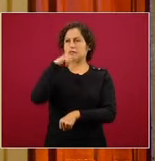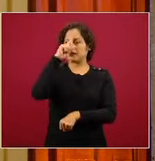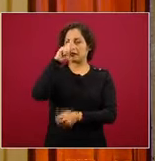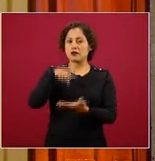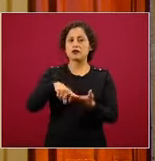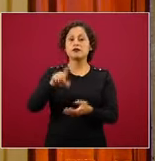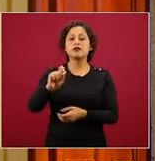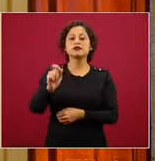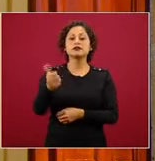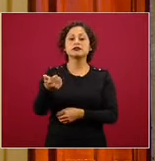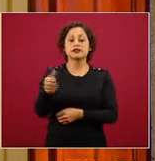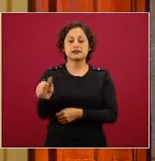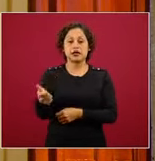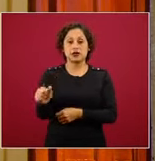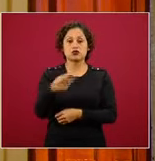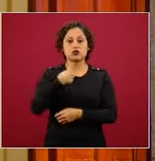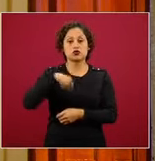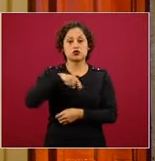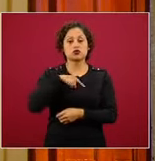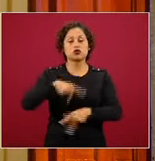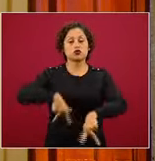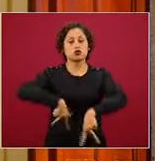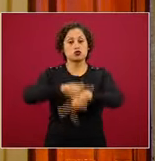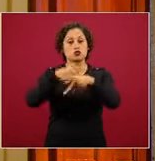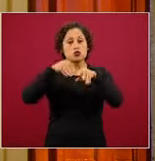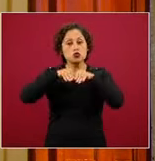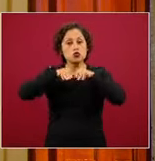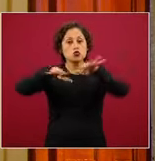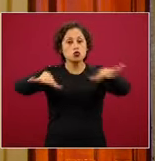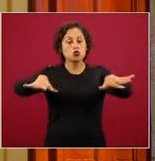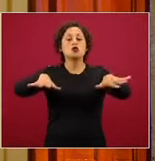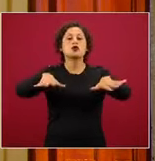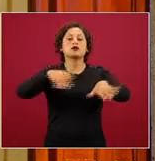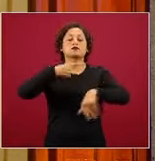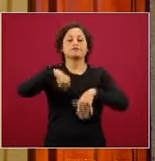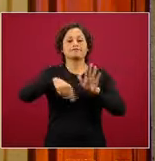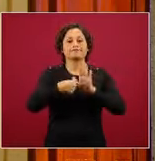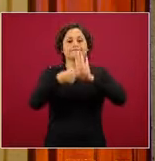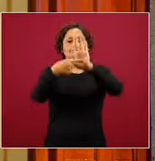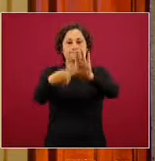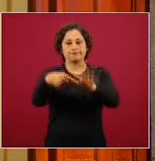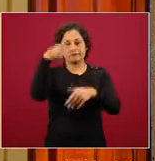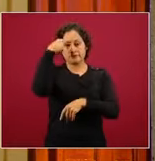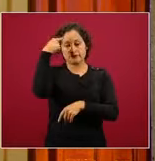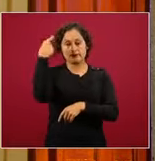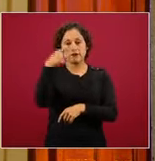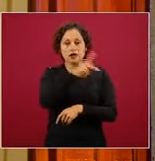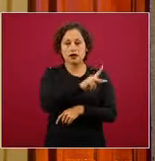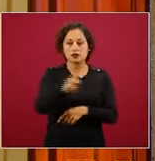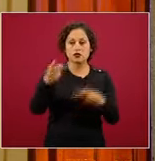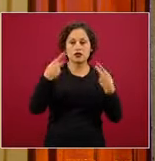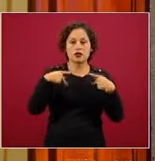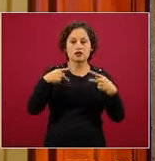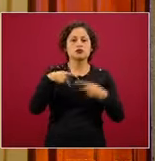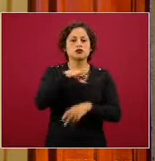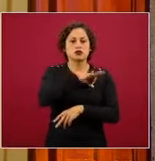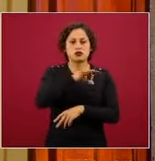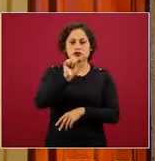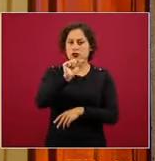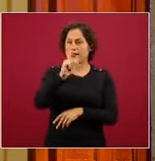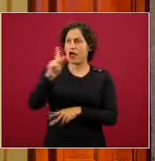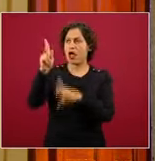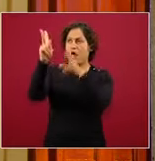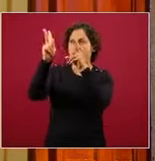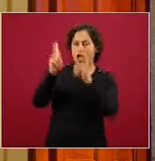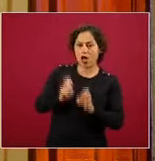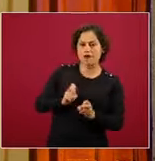en un webinar que vamos a anunciar, donde vamos a abrir a la comunidad, a lanzar la aplicación y a invitar a un mayor número de